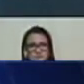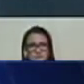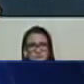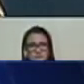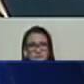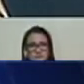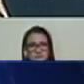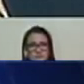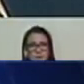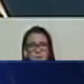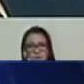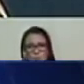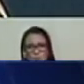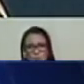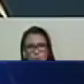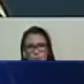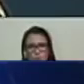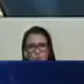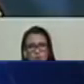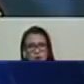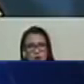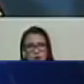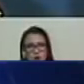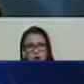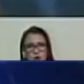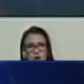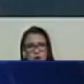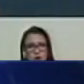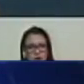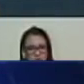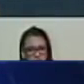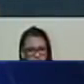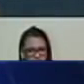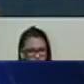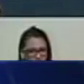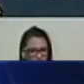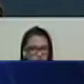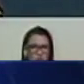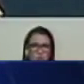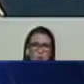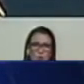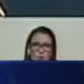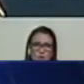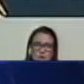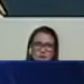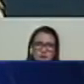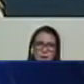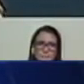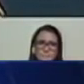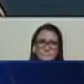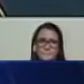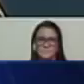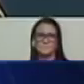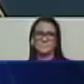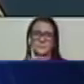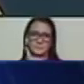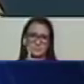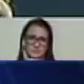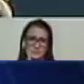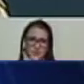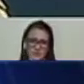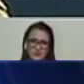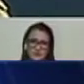esas eran las tesis que manejaban en los últimos días de la campaña, porque todo el día son fake news tras fake news tras fake news.